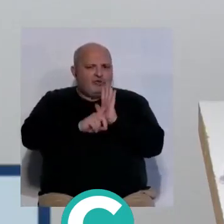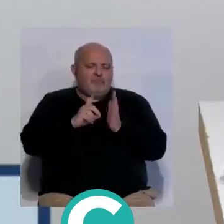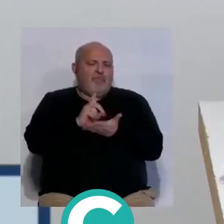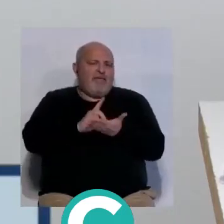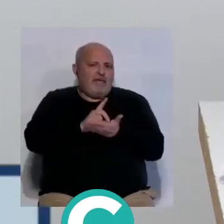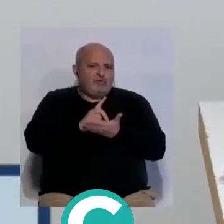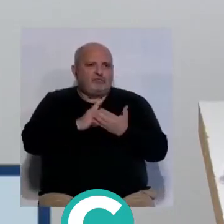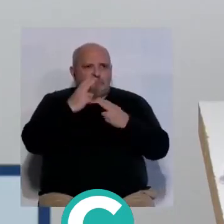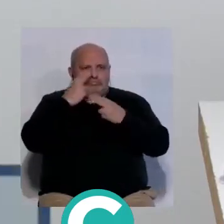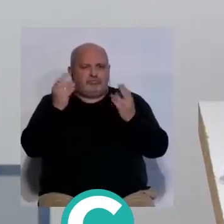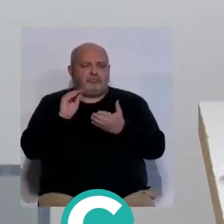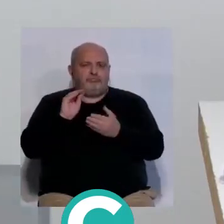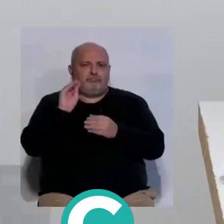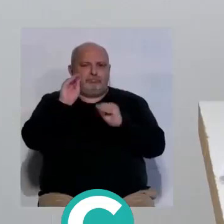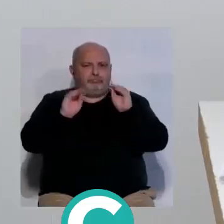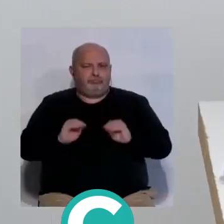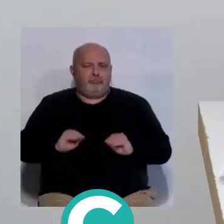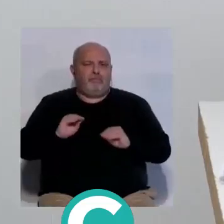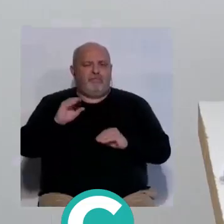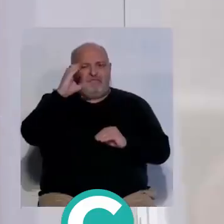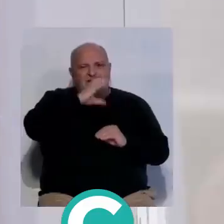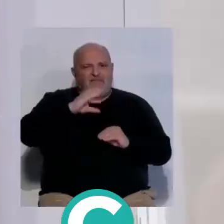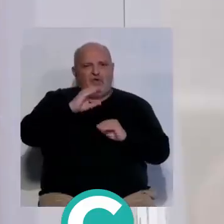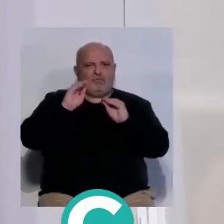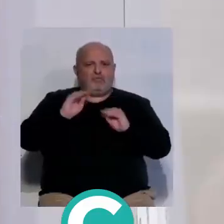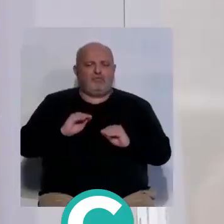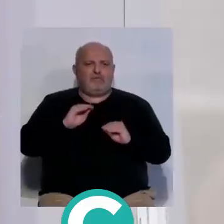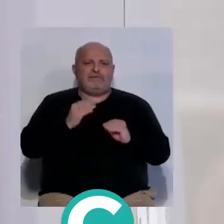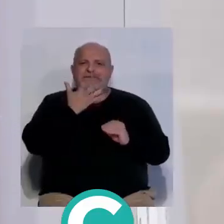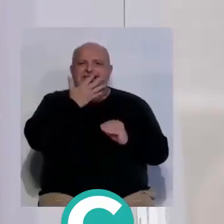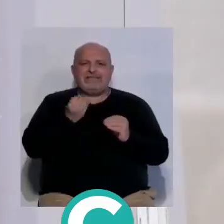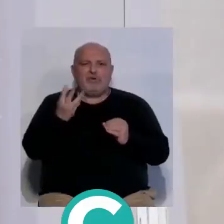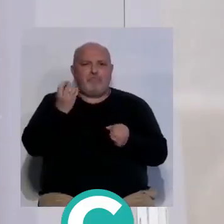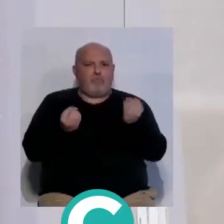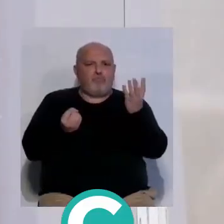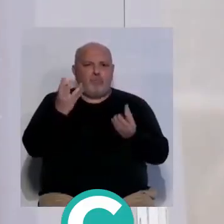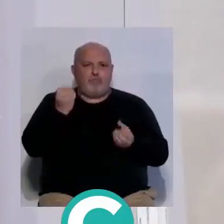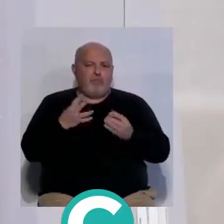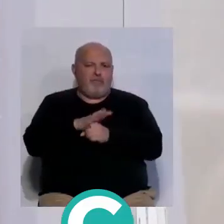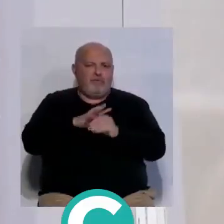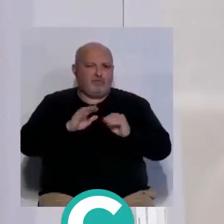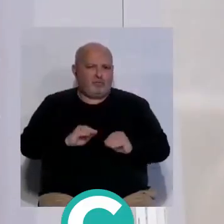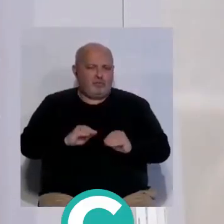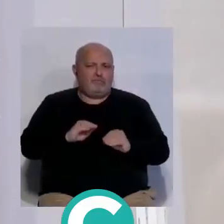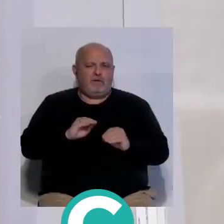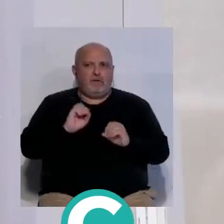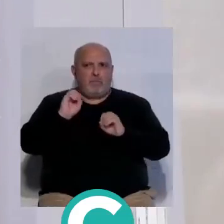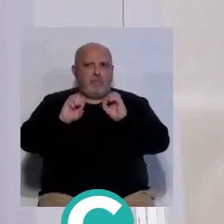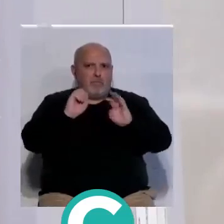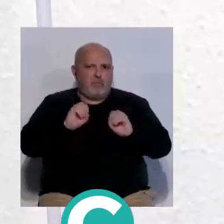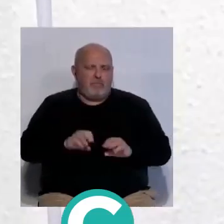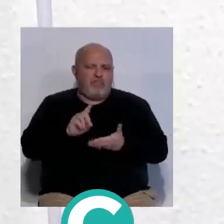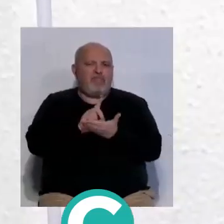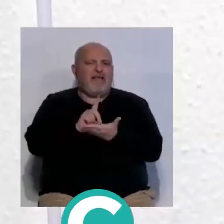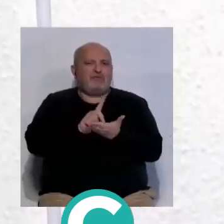poder hacer publicaciones científicas, pues de los síndromes que fuesen más relevantes en nuestra provincia, de la evolución